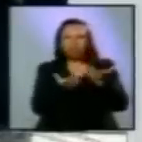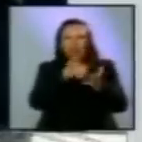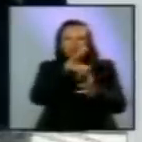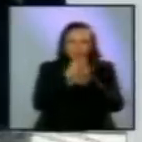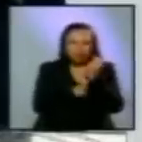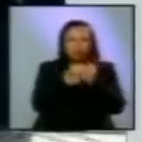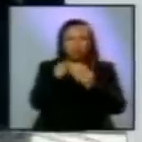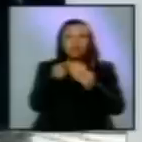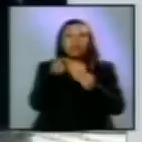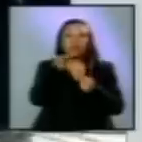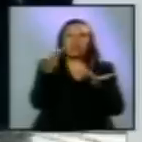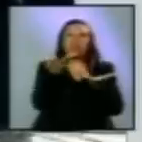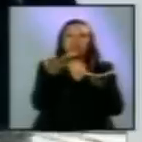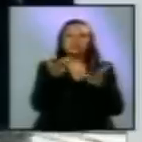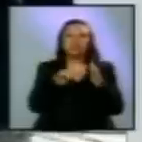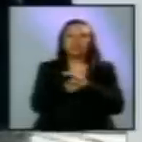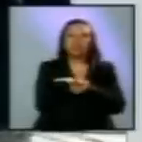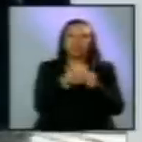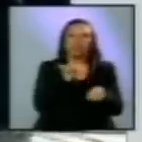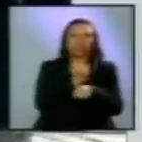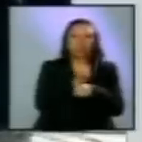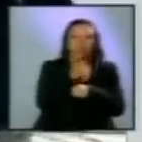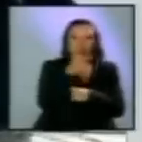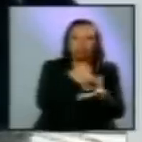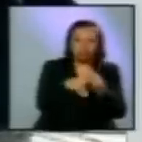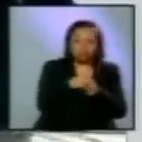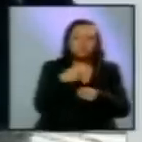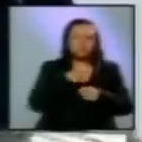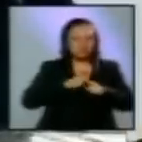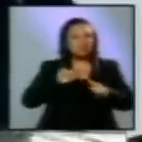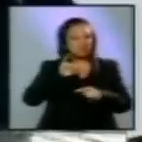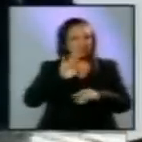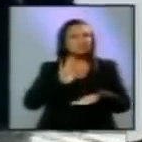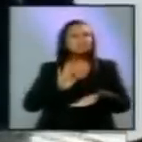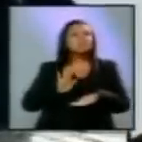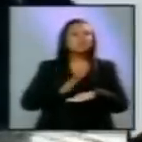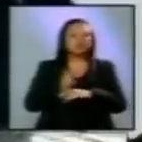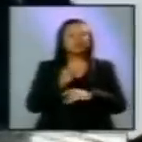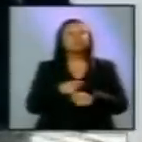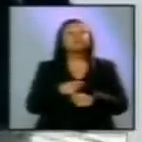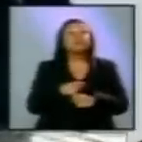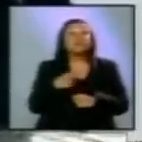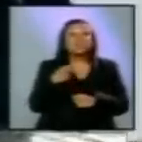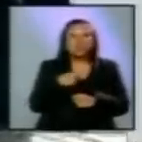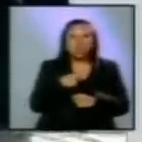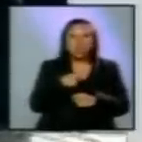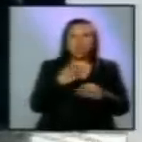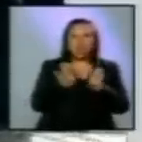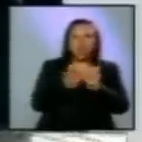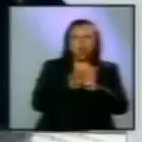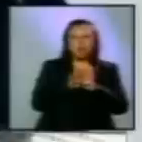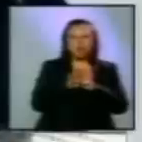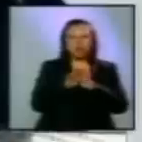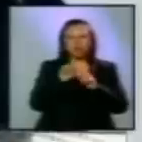justicia, acusado de lavado de dinero. Sí, sí, soy diferente, porque qué bueno que ya no rebate con